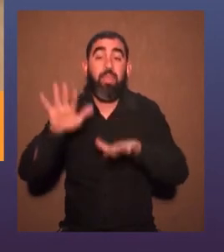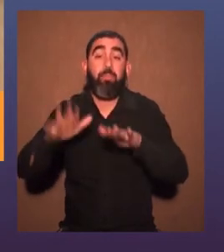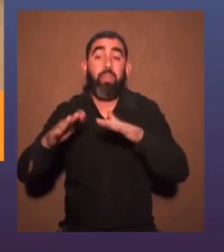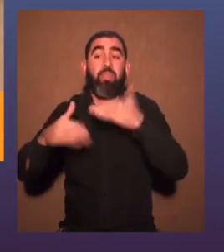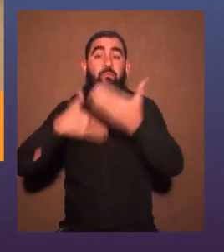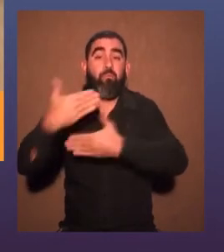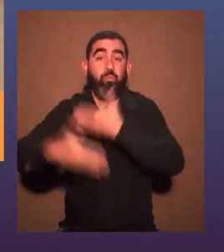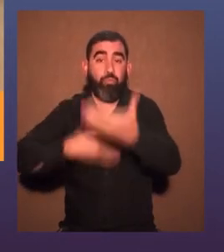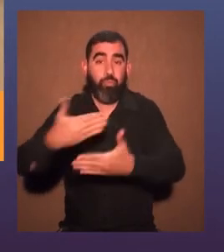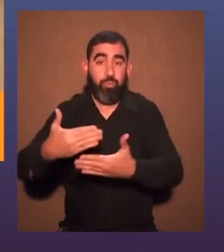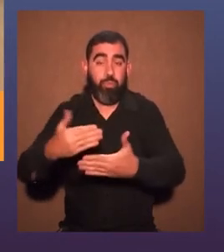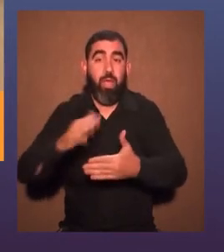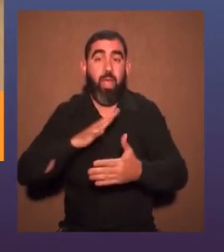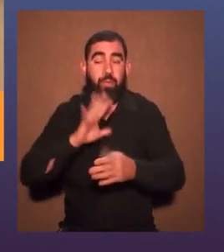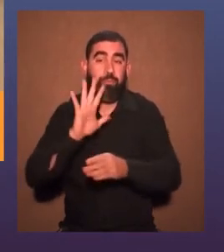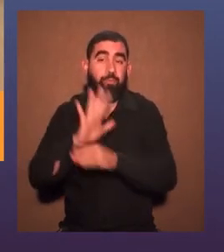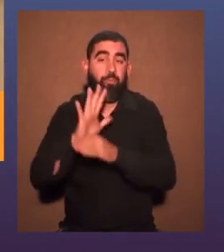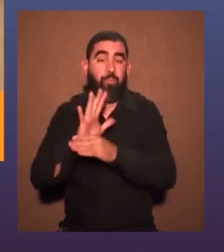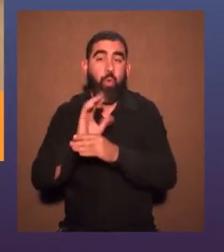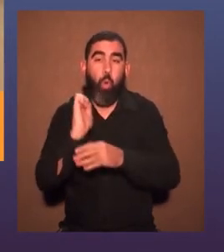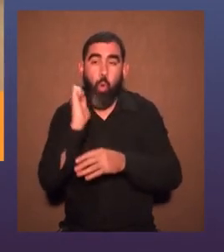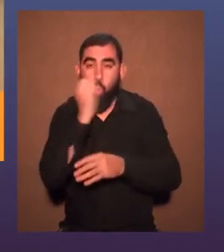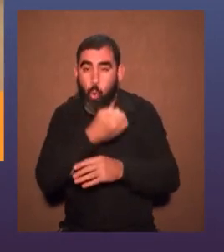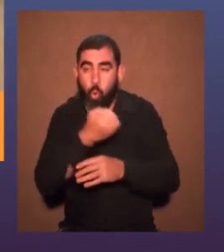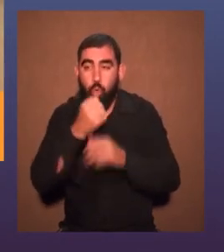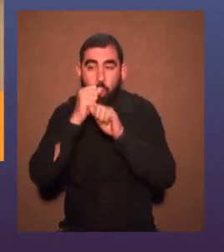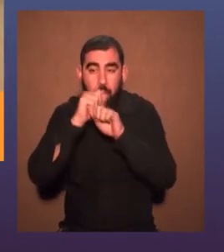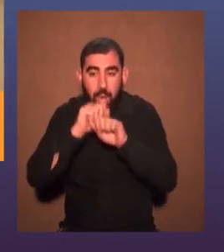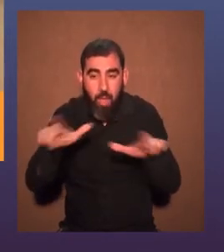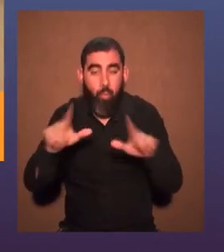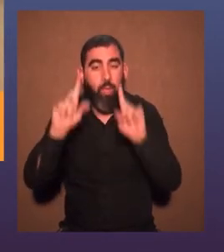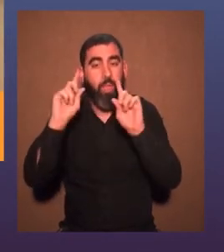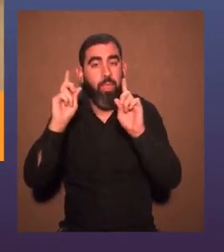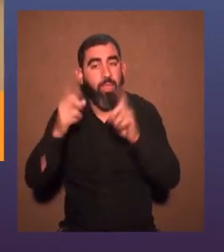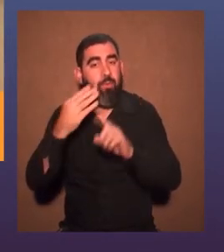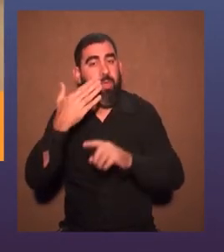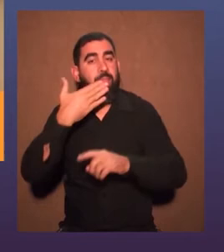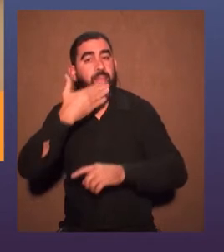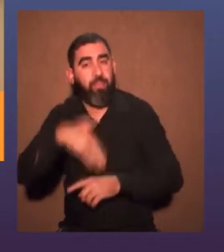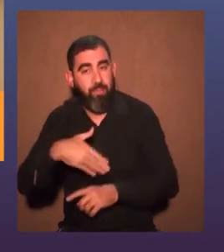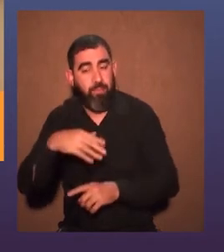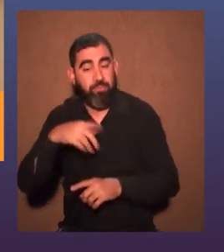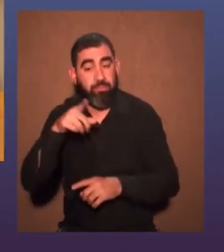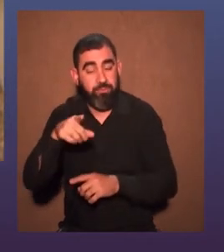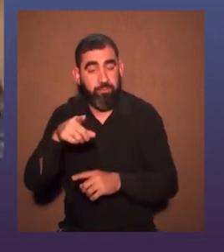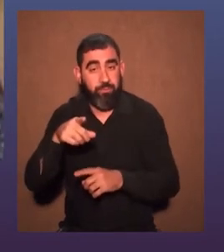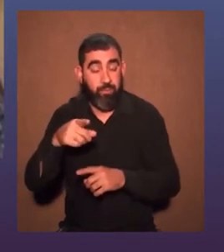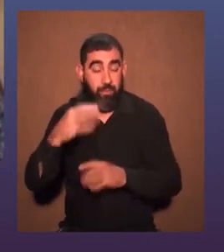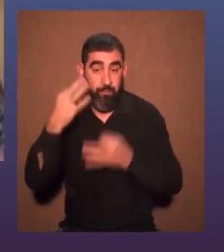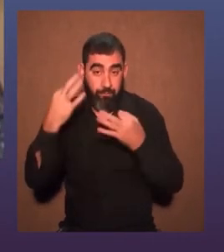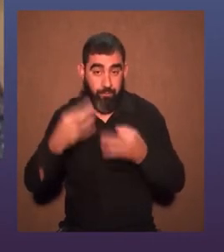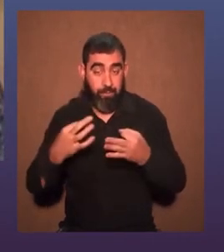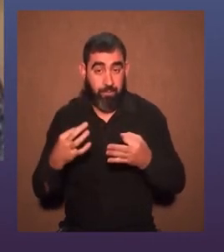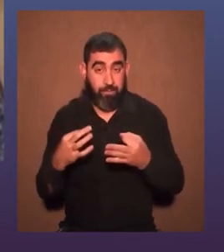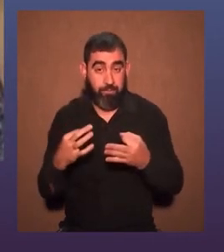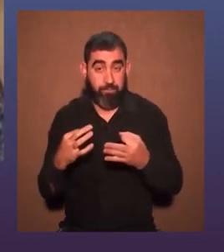funcione. ¿Entendés? Hay como unos códigos y un lenguaje ahí que hay que entenderlo. Claro. Y ese es un proceso que, bueno,